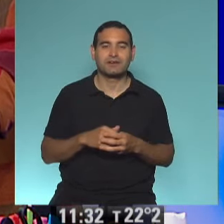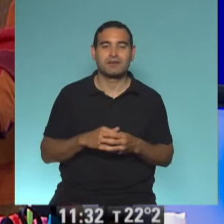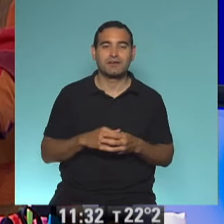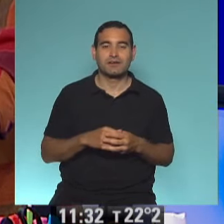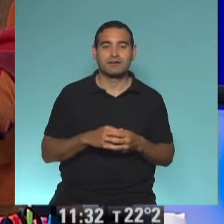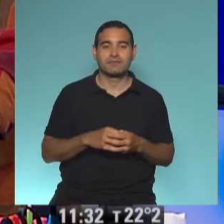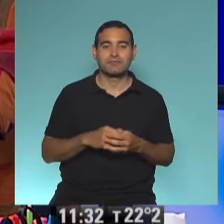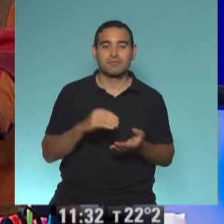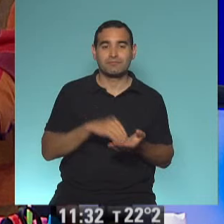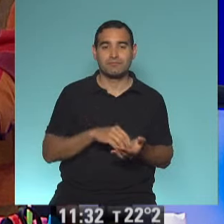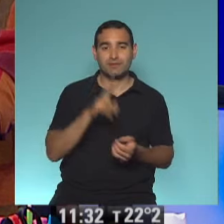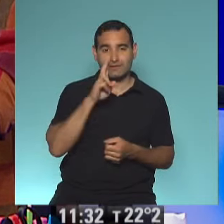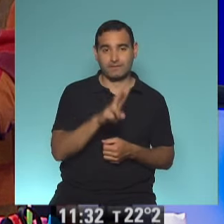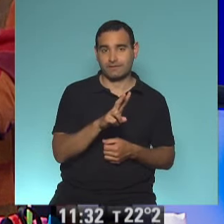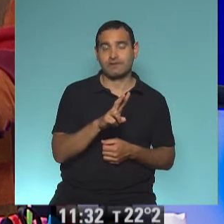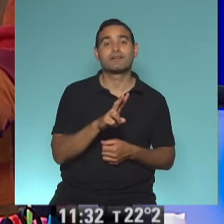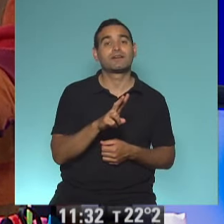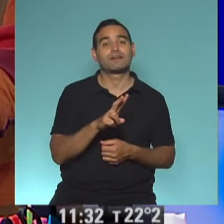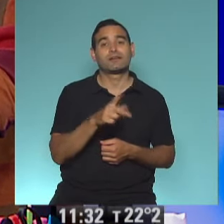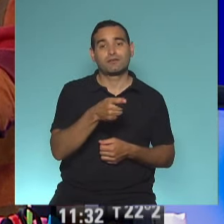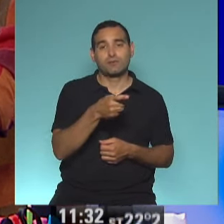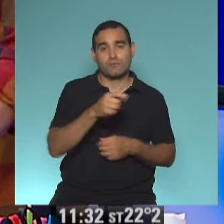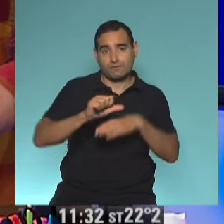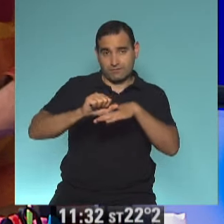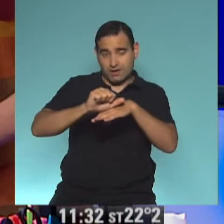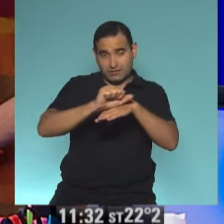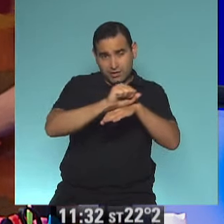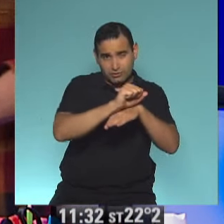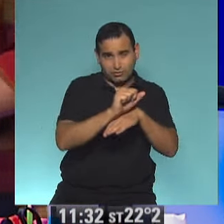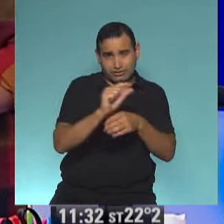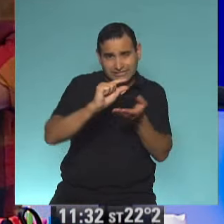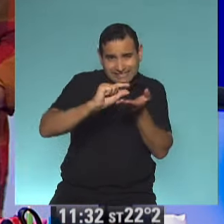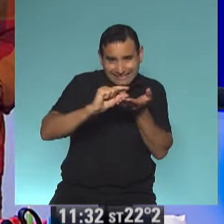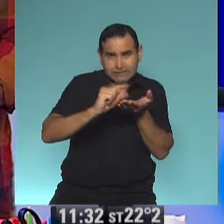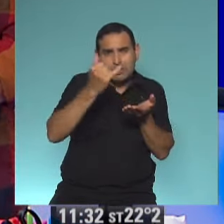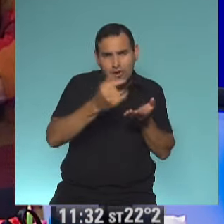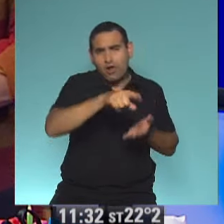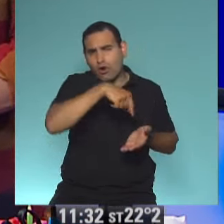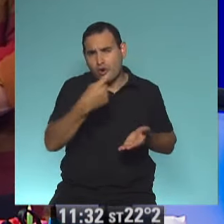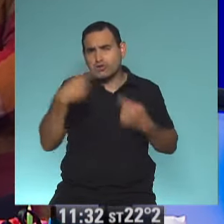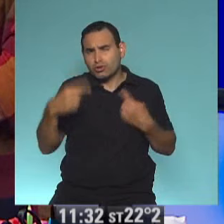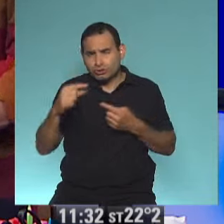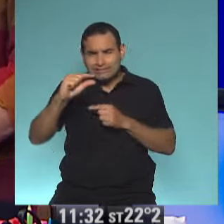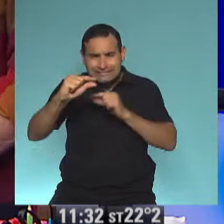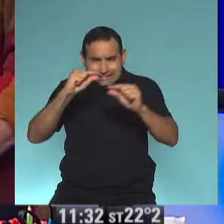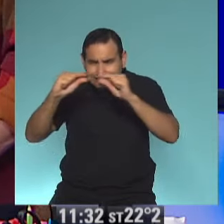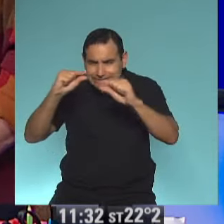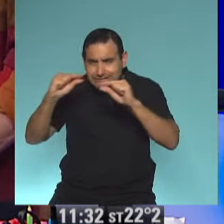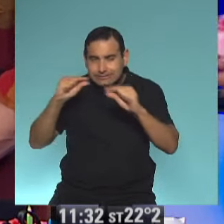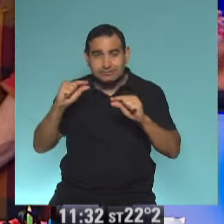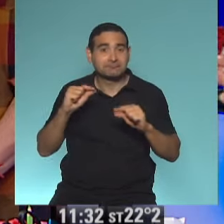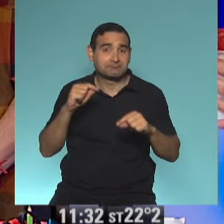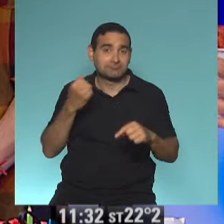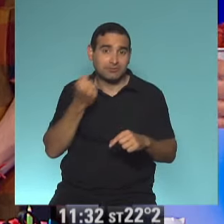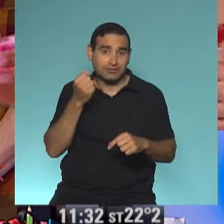ver diferentes cosas. Porque en este caso hablamos de un insecto, que es algo pequeñito, pero hay muchas cosas que son chiquitas y tienen mucho detalle adentro,